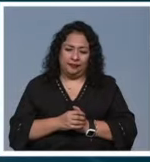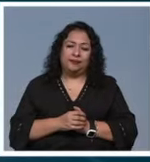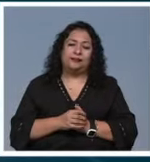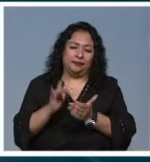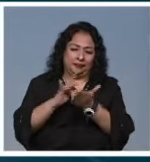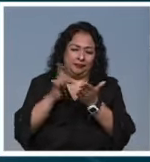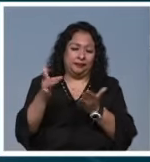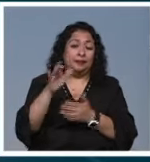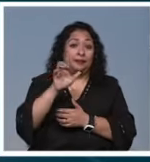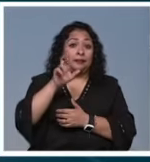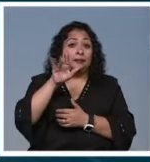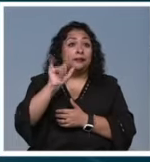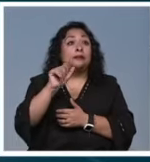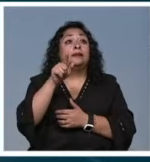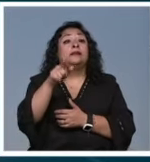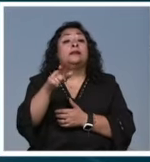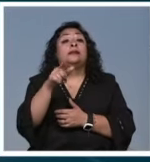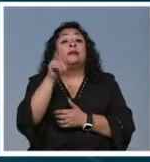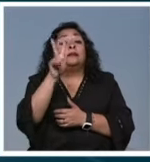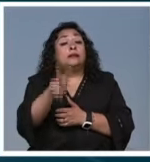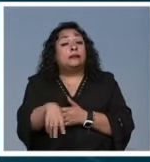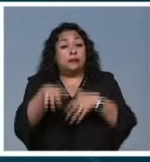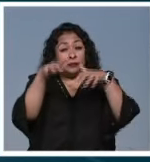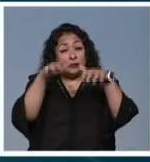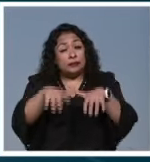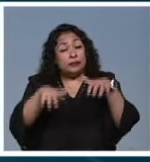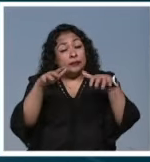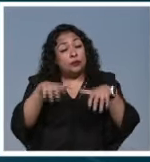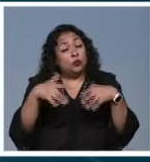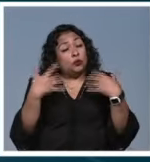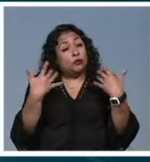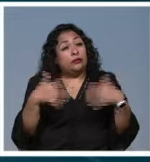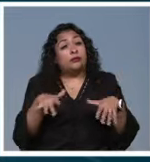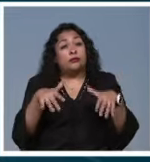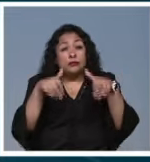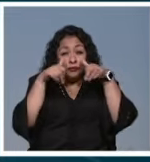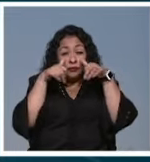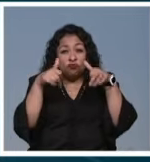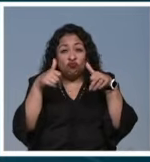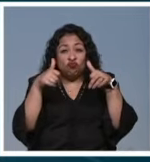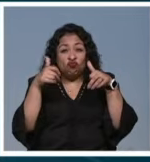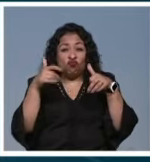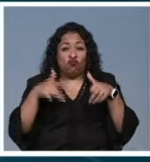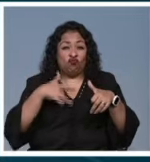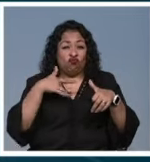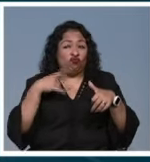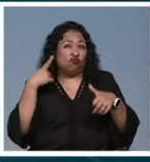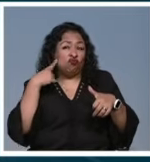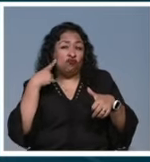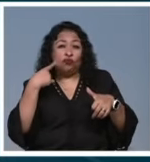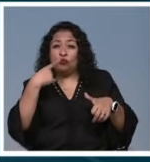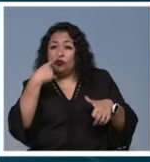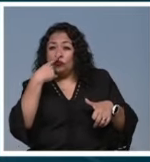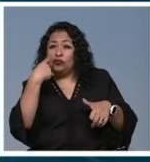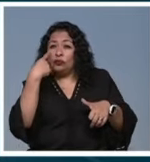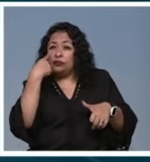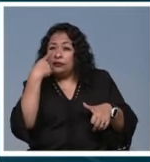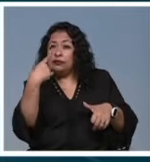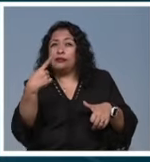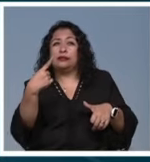Sayonara, Miri, contemplemos la lluvia, que de verdad es un fenómeno que atiende todos nuestros sentidos, el oído, el olfato, la